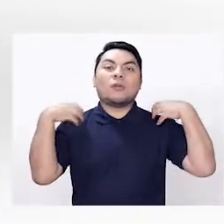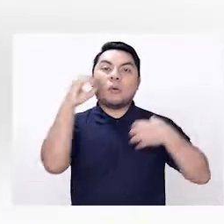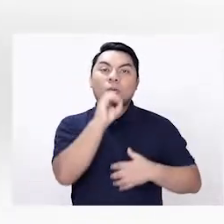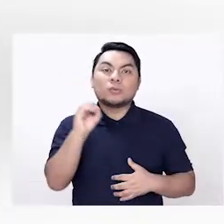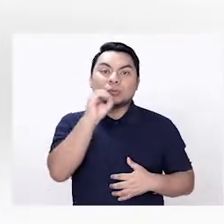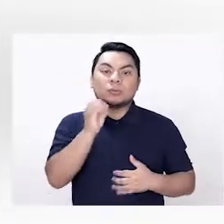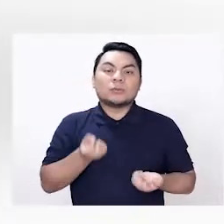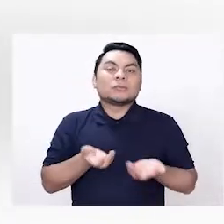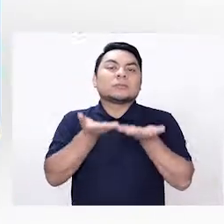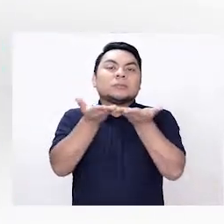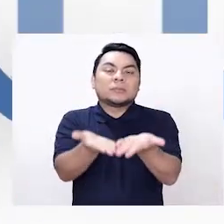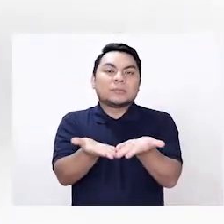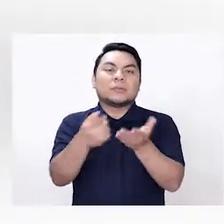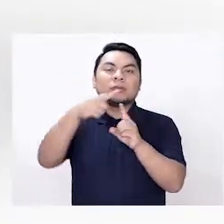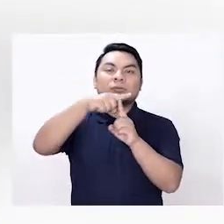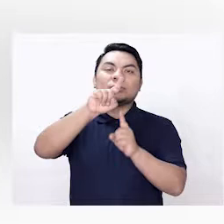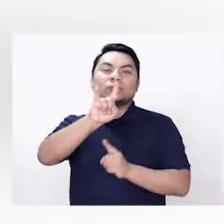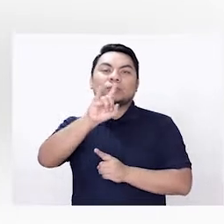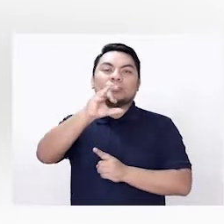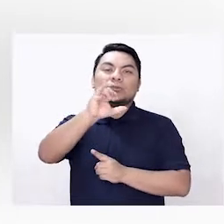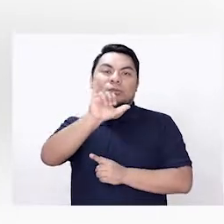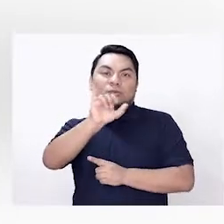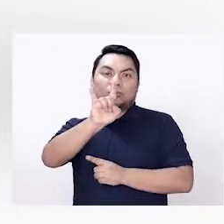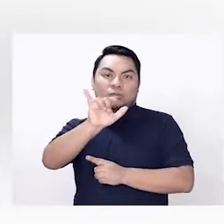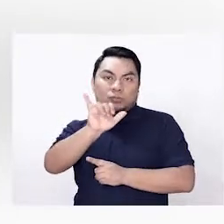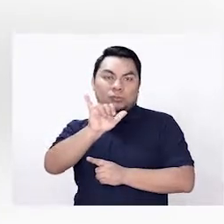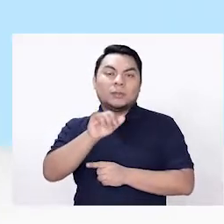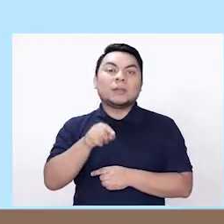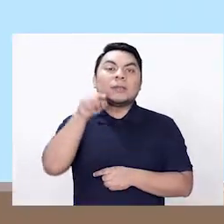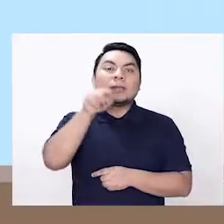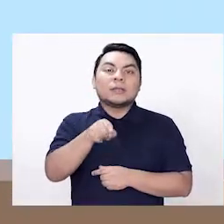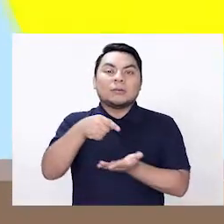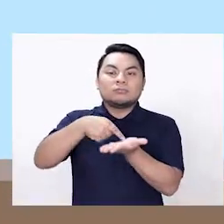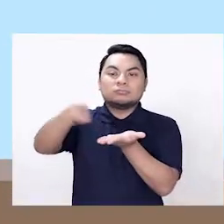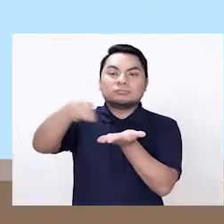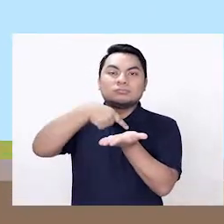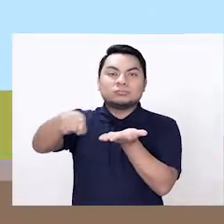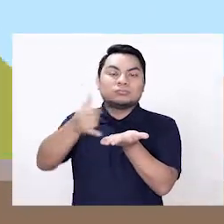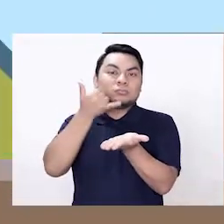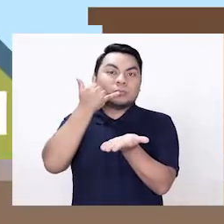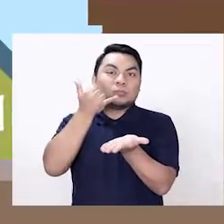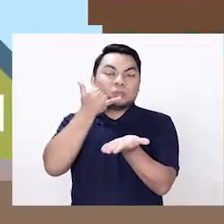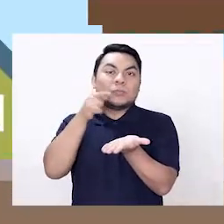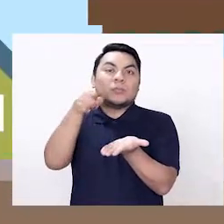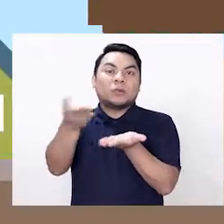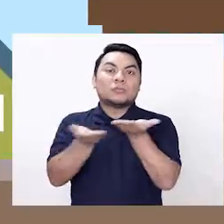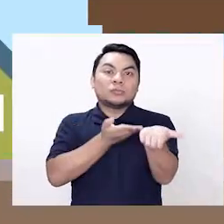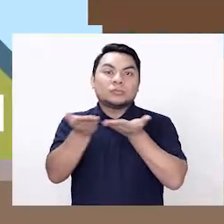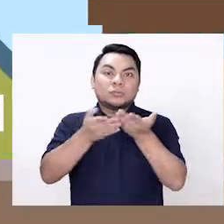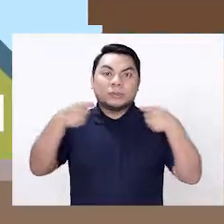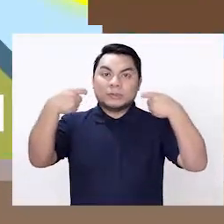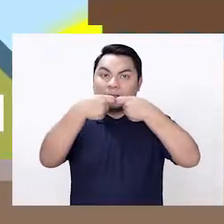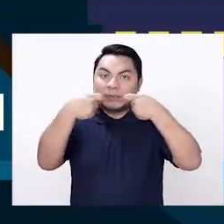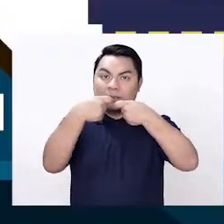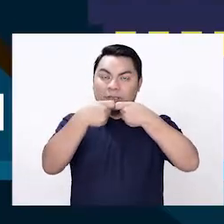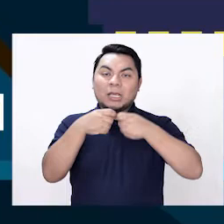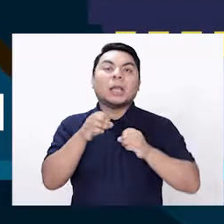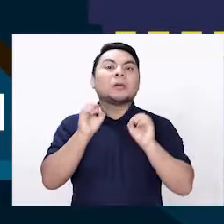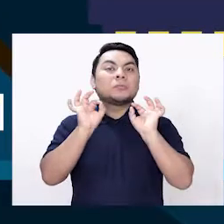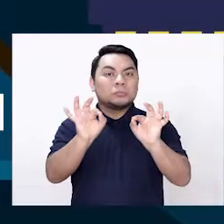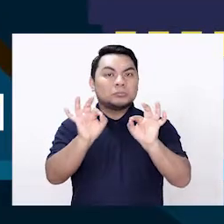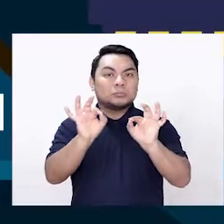OSINERFNIN ha creado el TUCUIRICUI, un sistema de alerta que contribuye a que los servicios de energía